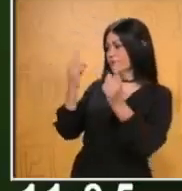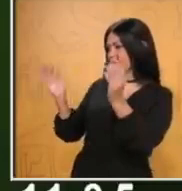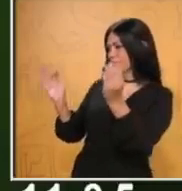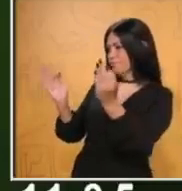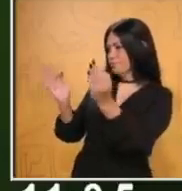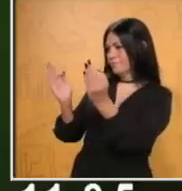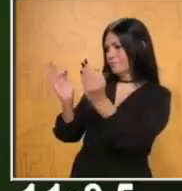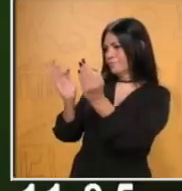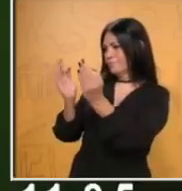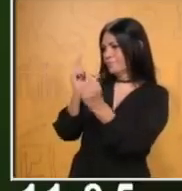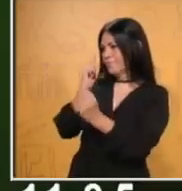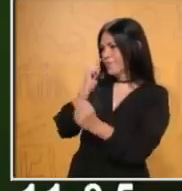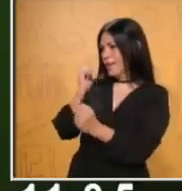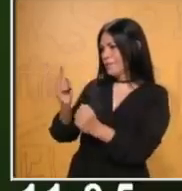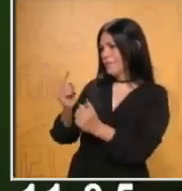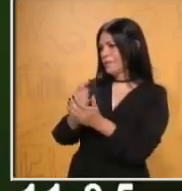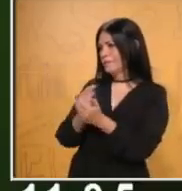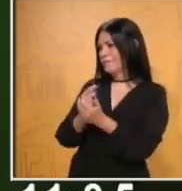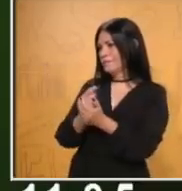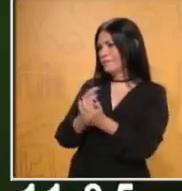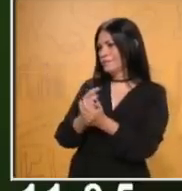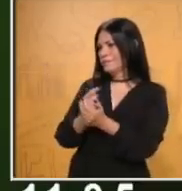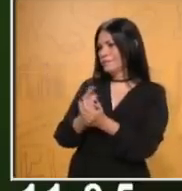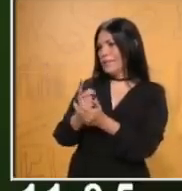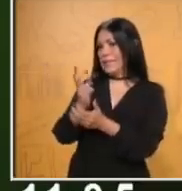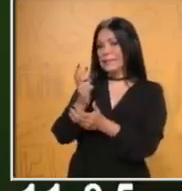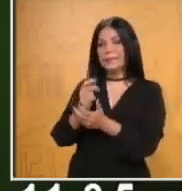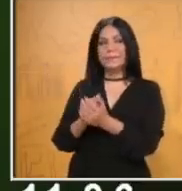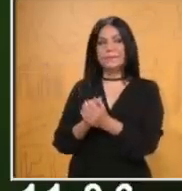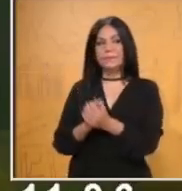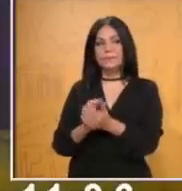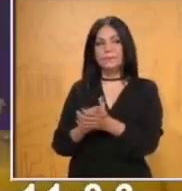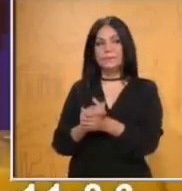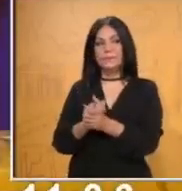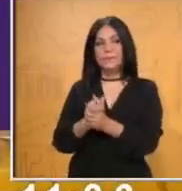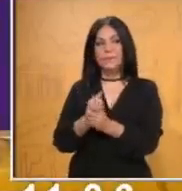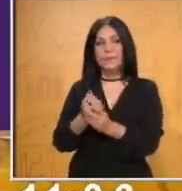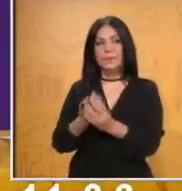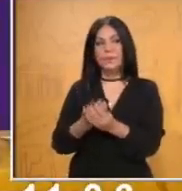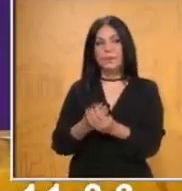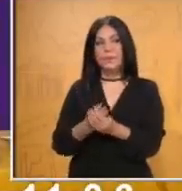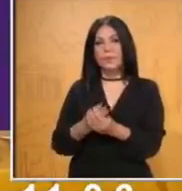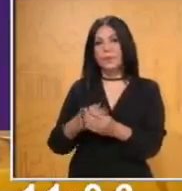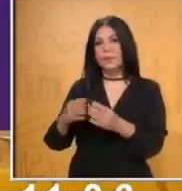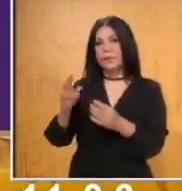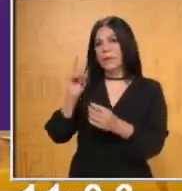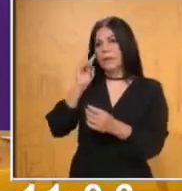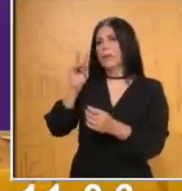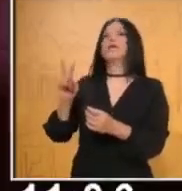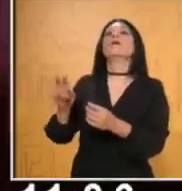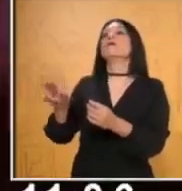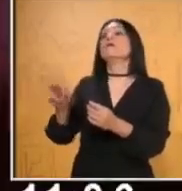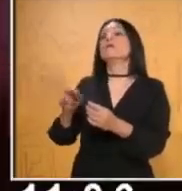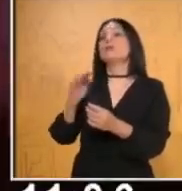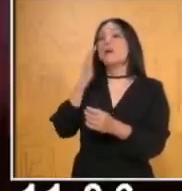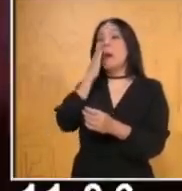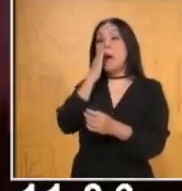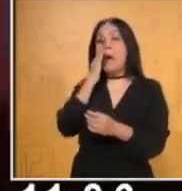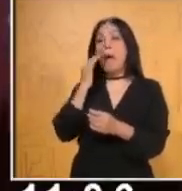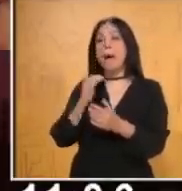a una imagen, ¿sí? Mejor tenemos una imagen. ¿Estamos